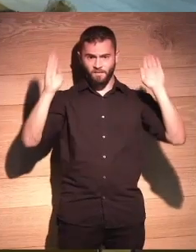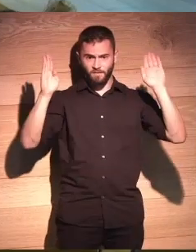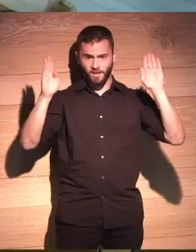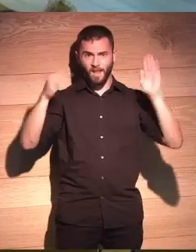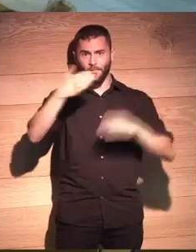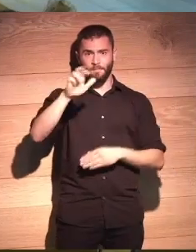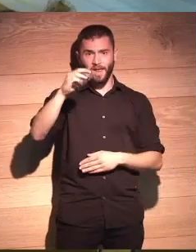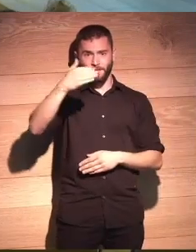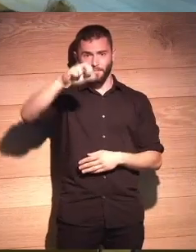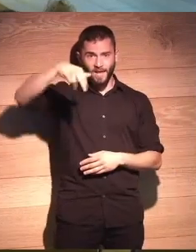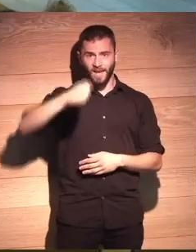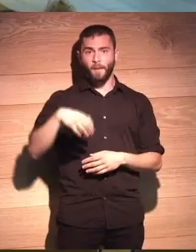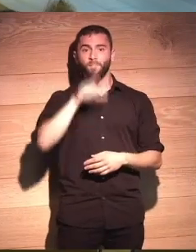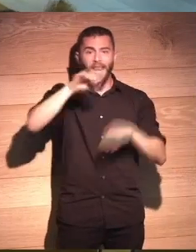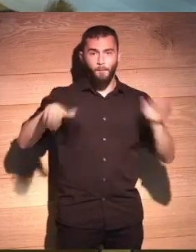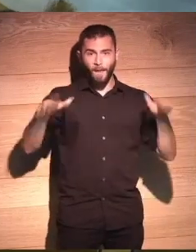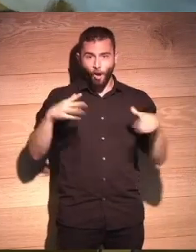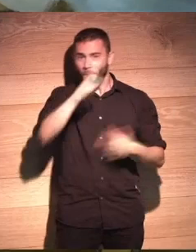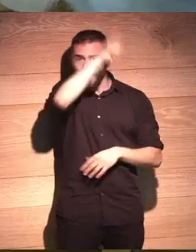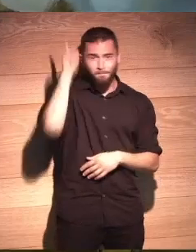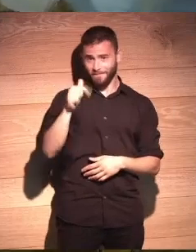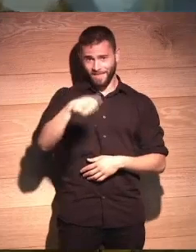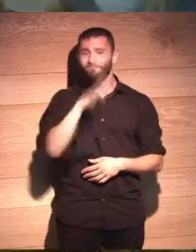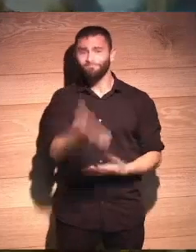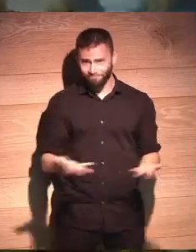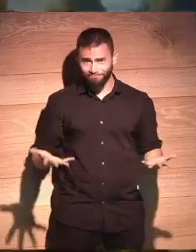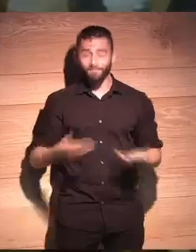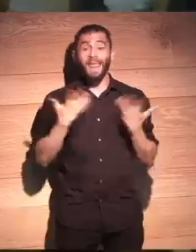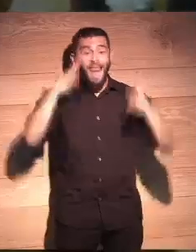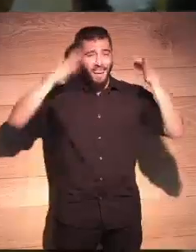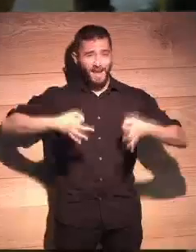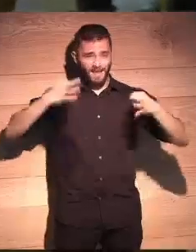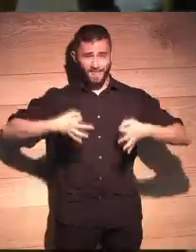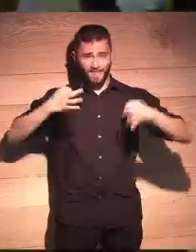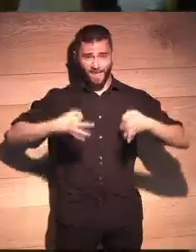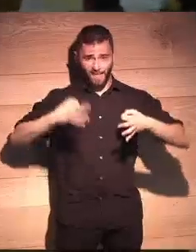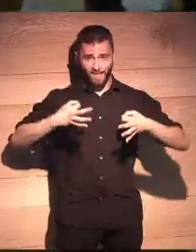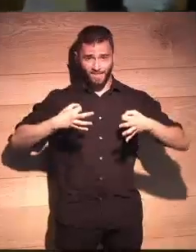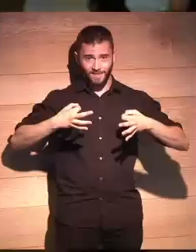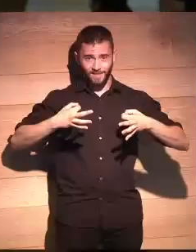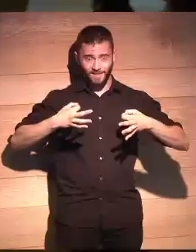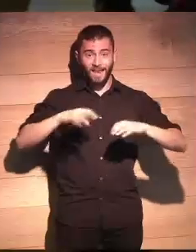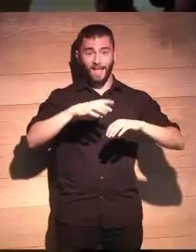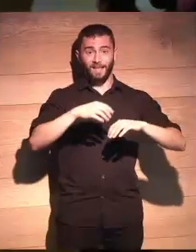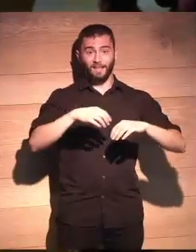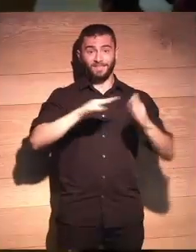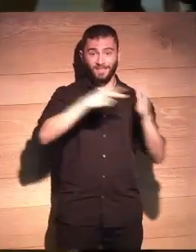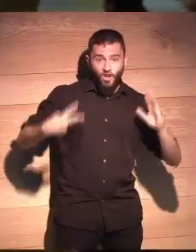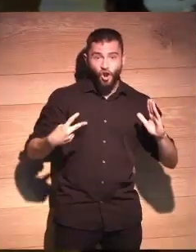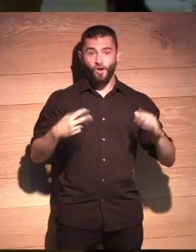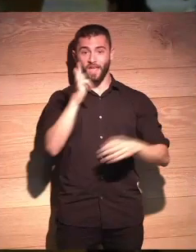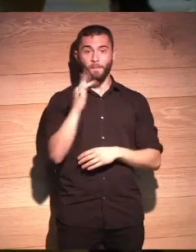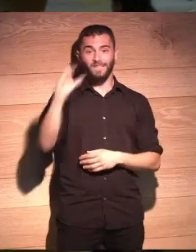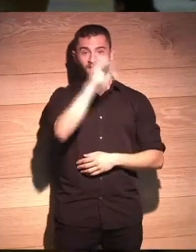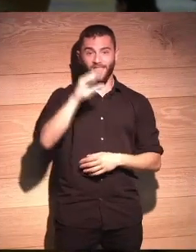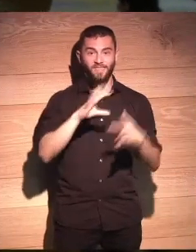paloma, que para eso estamos en Madrid. En realidad, son la tecnología y la ciencia juntas las